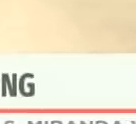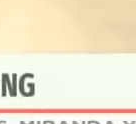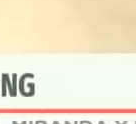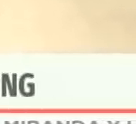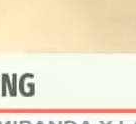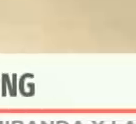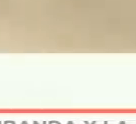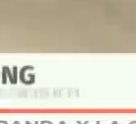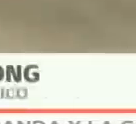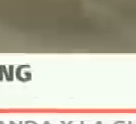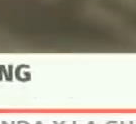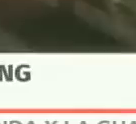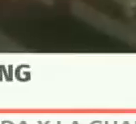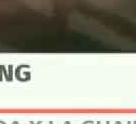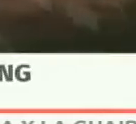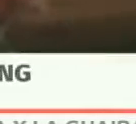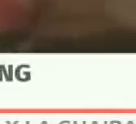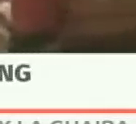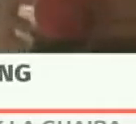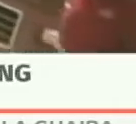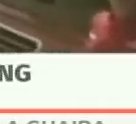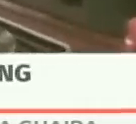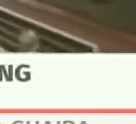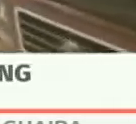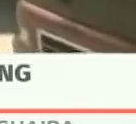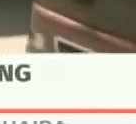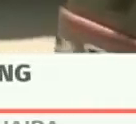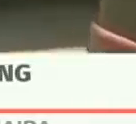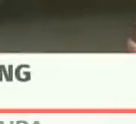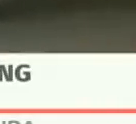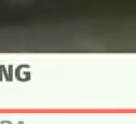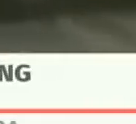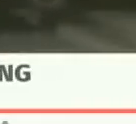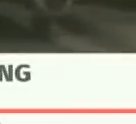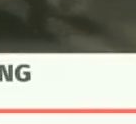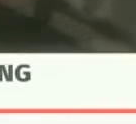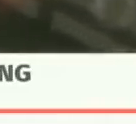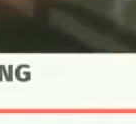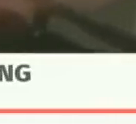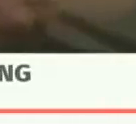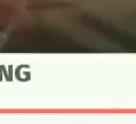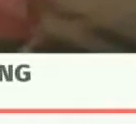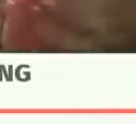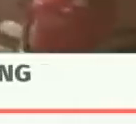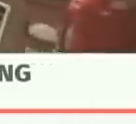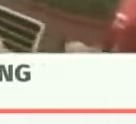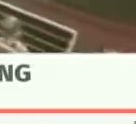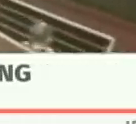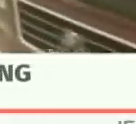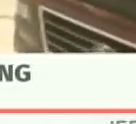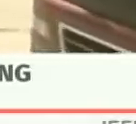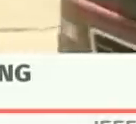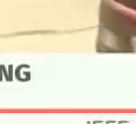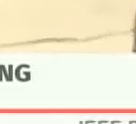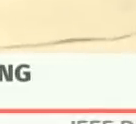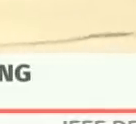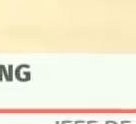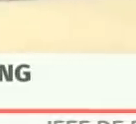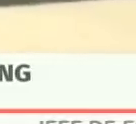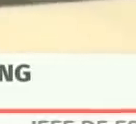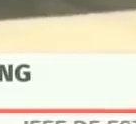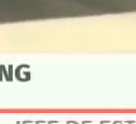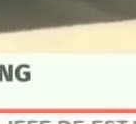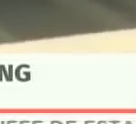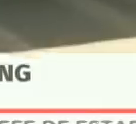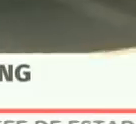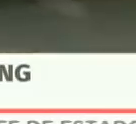que hemos ido ensamblando, recuperando después de todas las arremetidas que ha sufrido nuestro sistema de transporte de